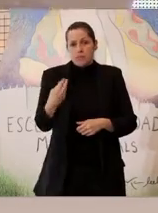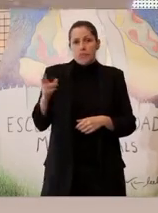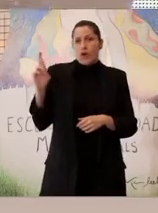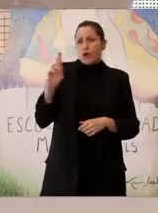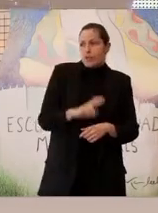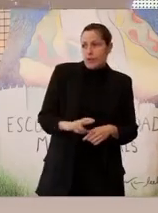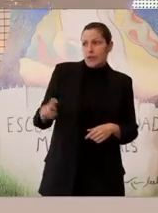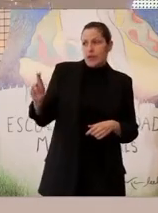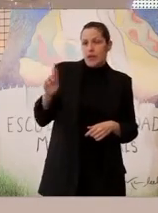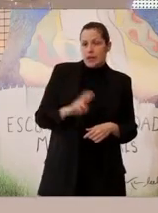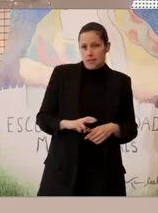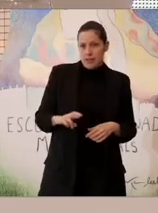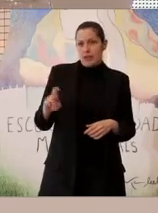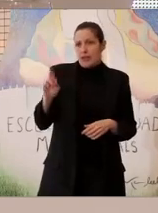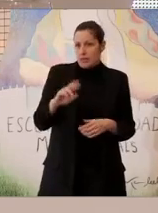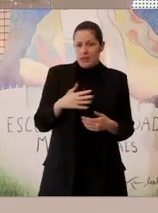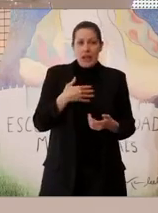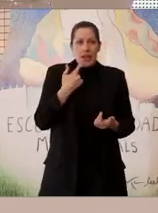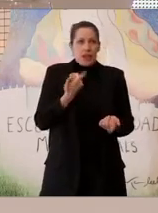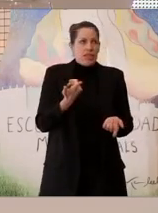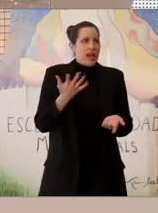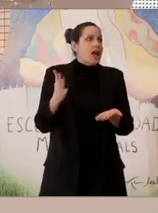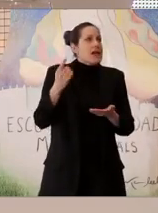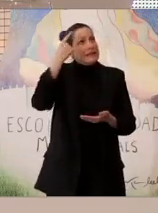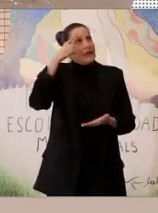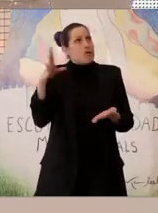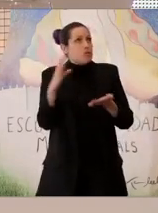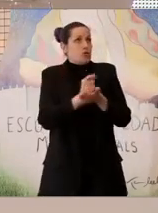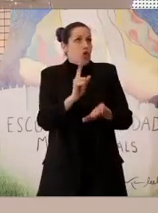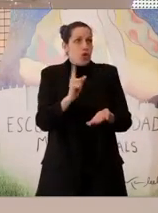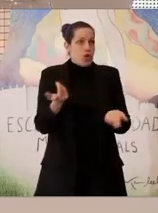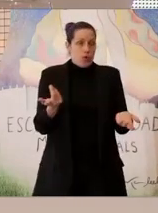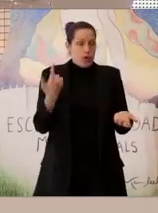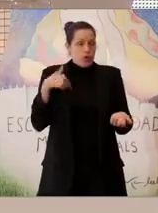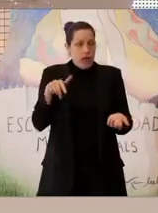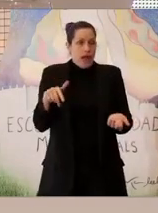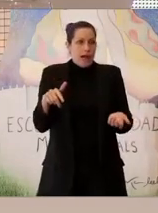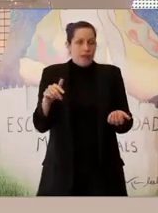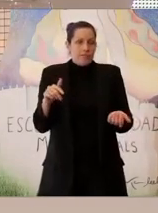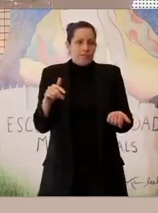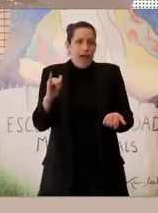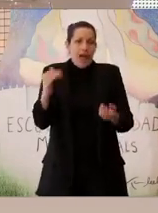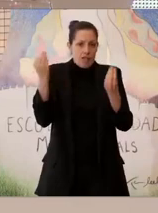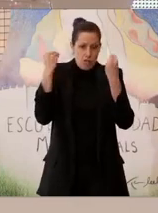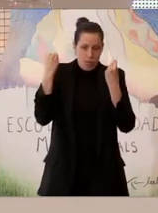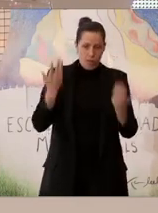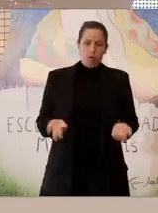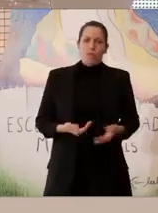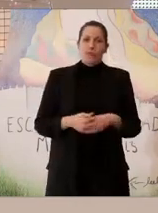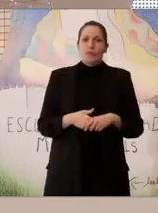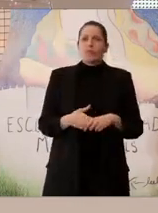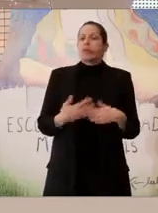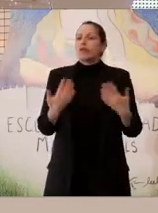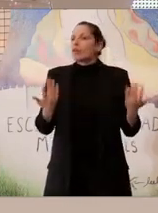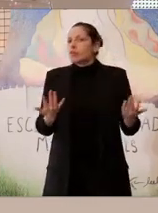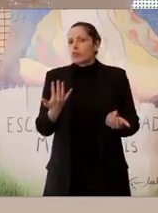tenemos súper claro, y no es que no sepamos todo, pero los que no tenemos que ir, pero estamos siempre allí. ¿Qué pasaba? Pues bueno, pues que evidentemente, como hay un número